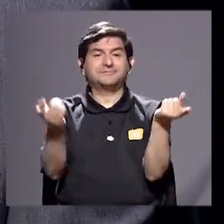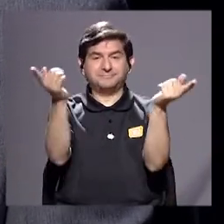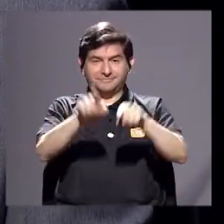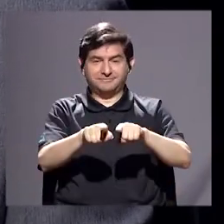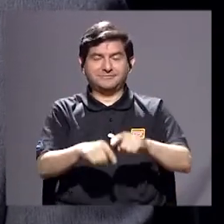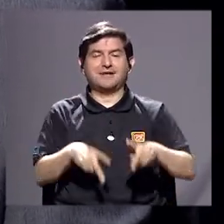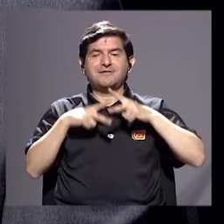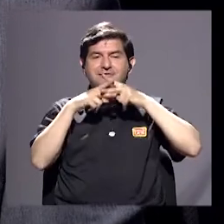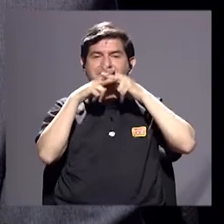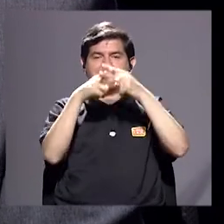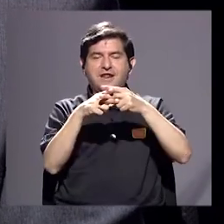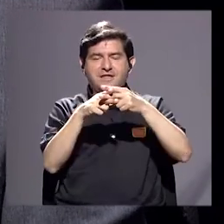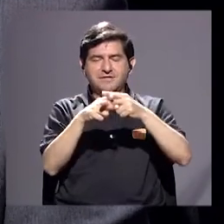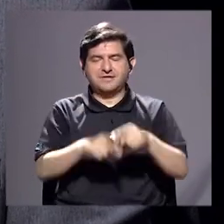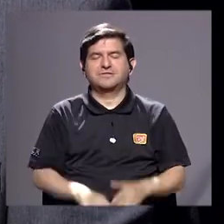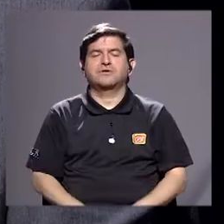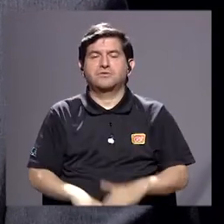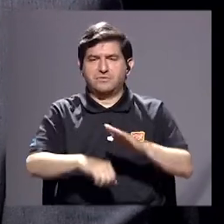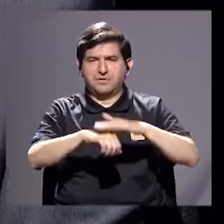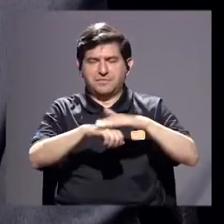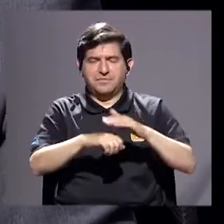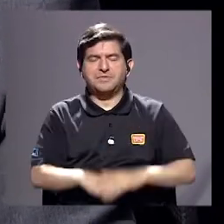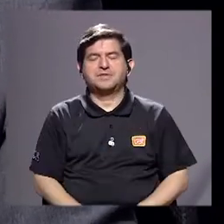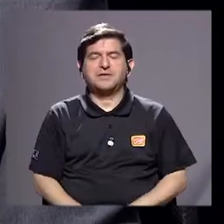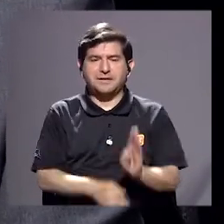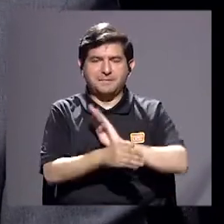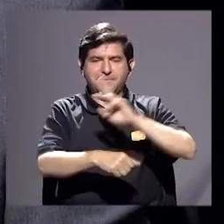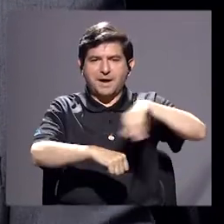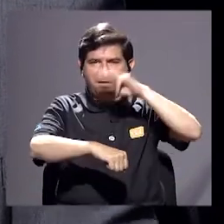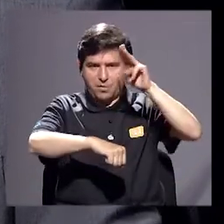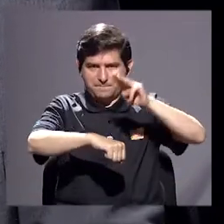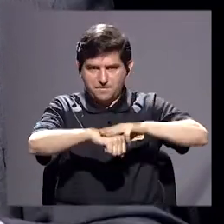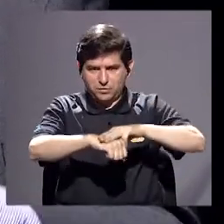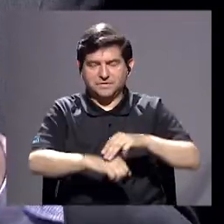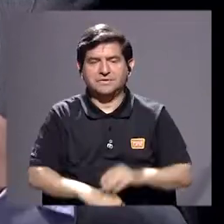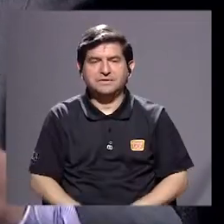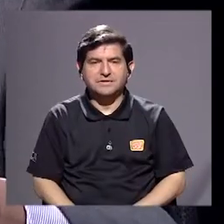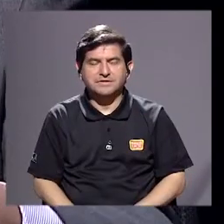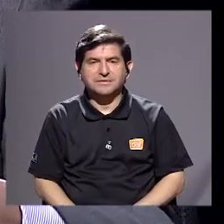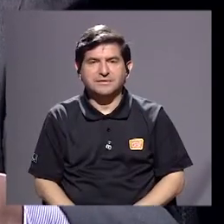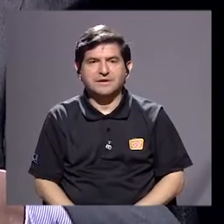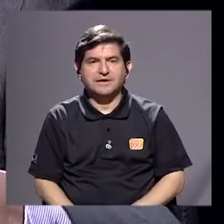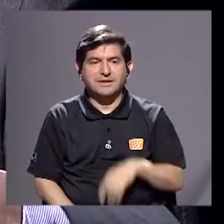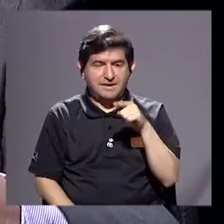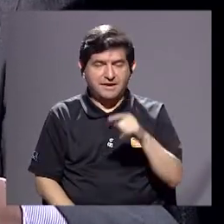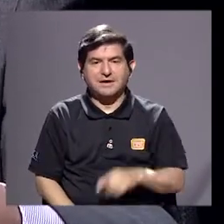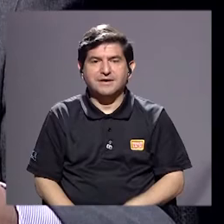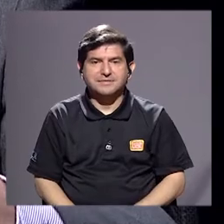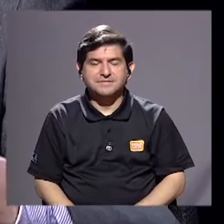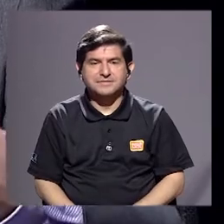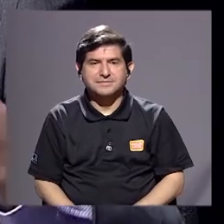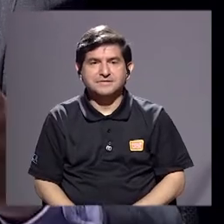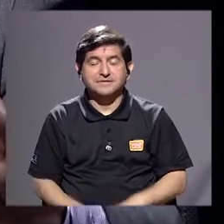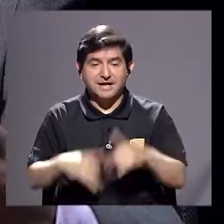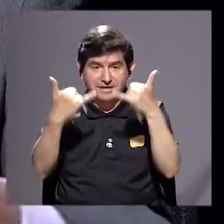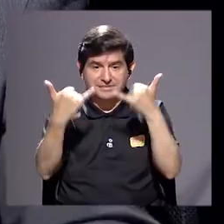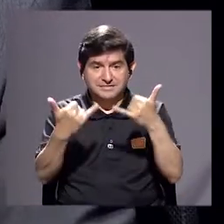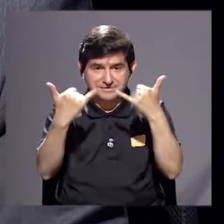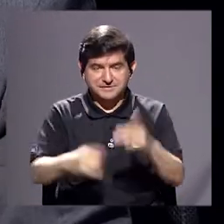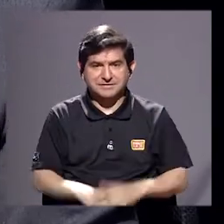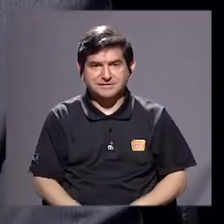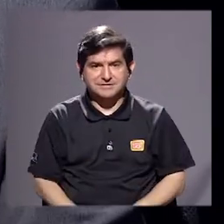crédito contingente con el banco mundial era un remanente del crédito contingente que se había